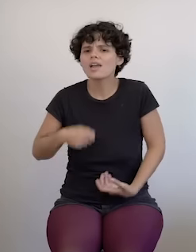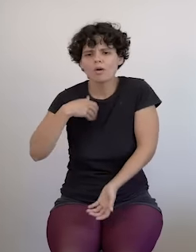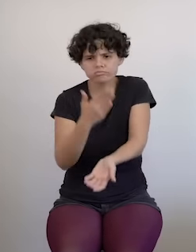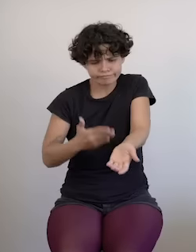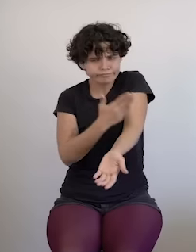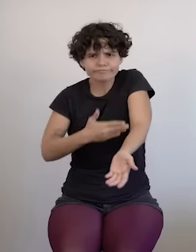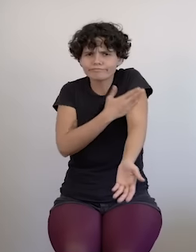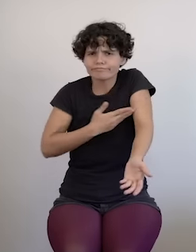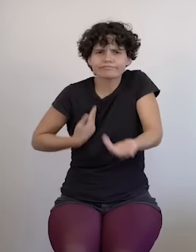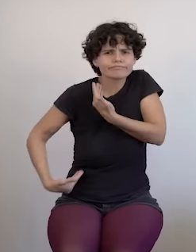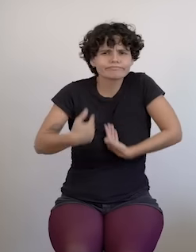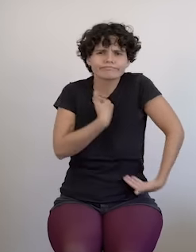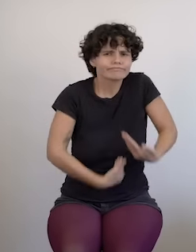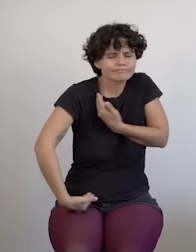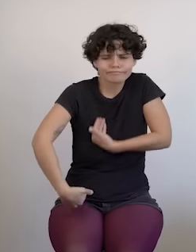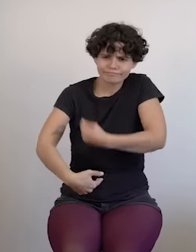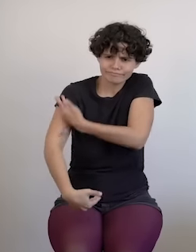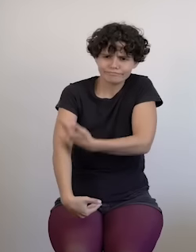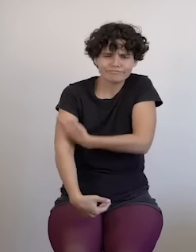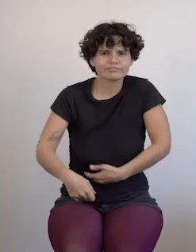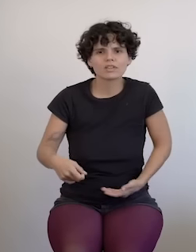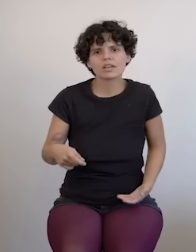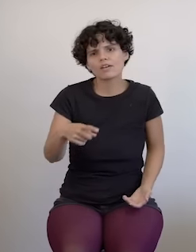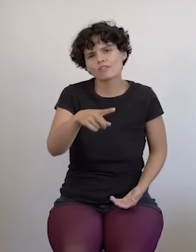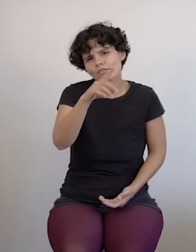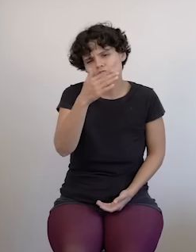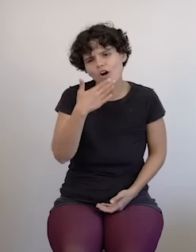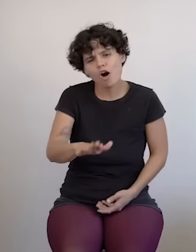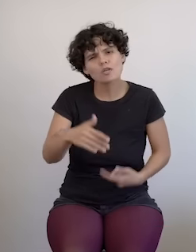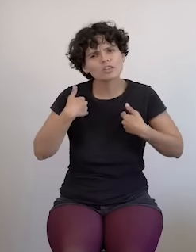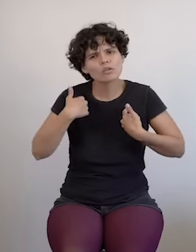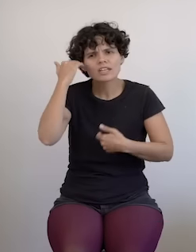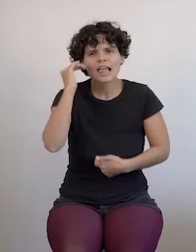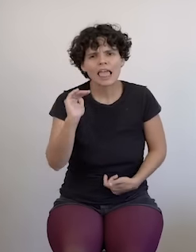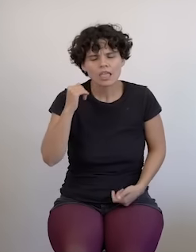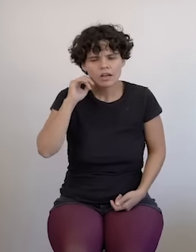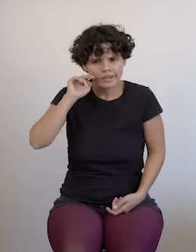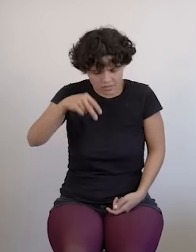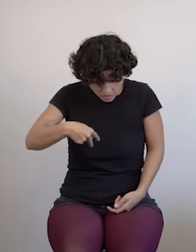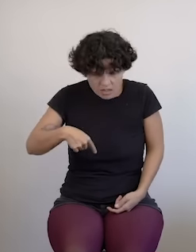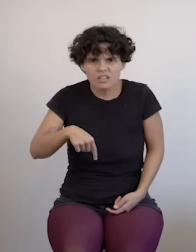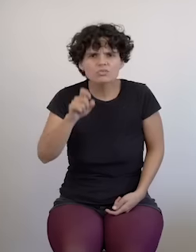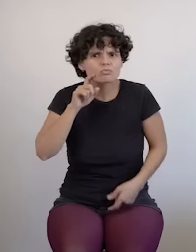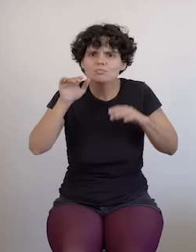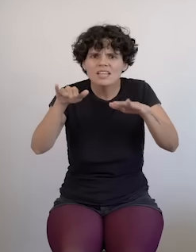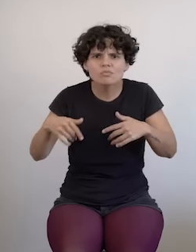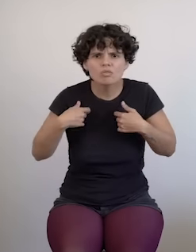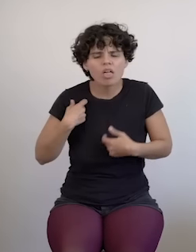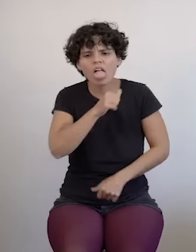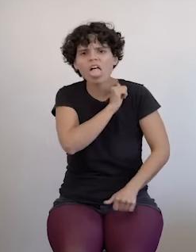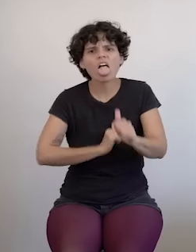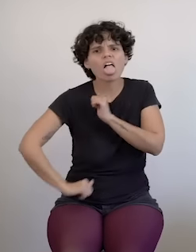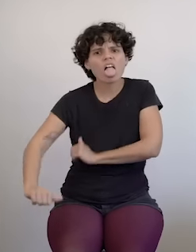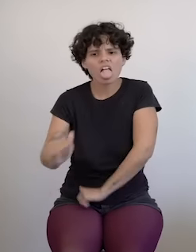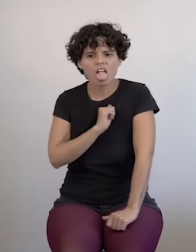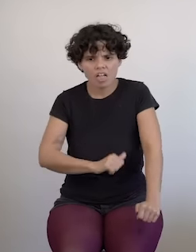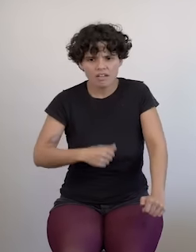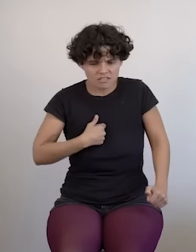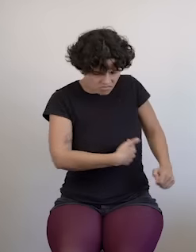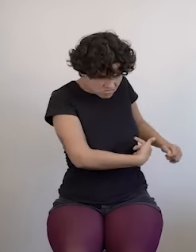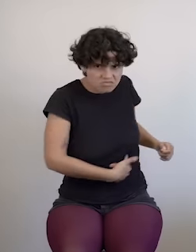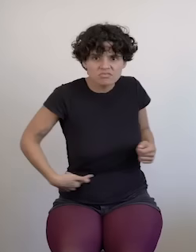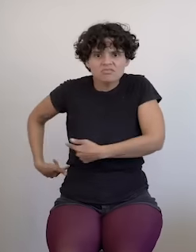todo el cuerpo cortado, cachai. Tenía todo el cuerpo cortado así, a mi cuerpo. Verte así, niño, y verte que tú mismo te estás